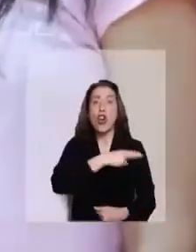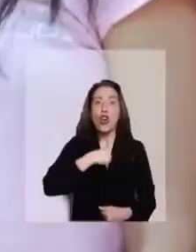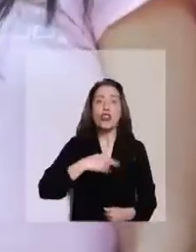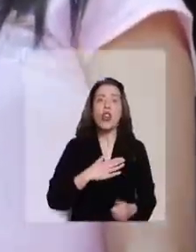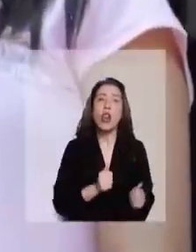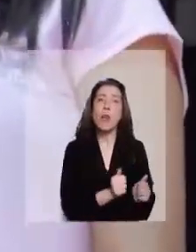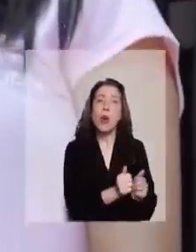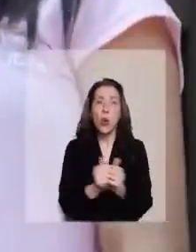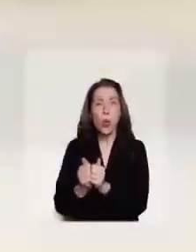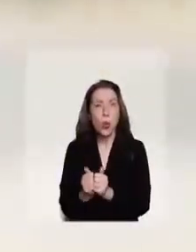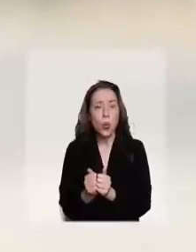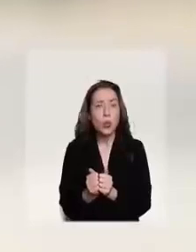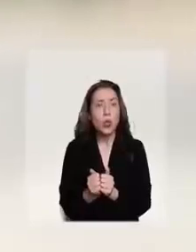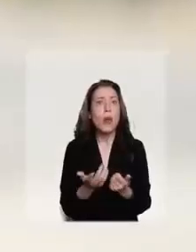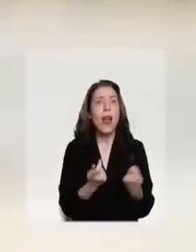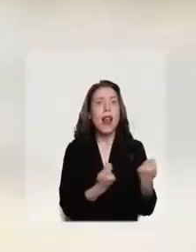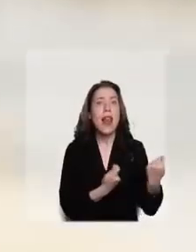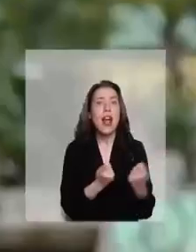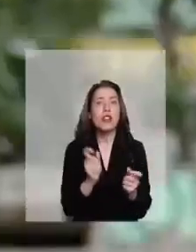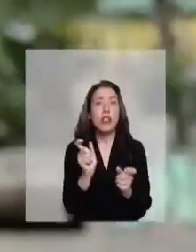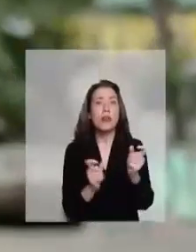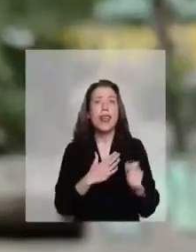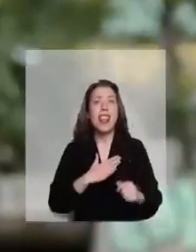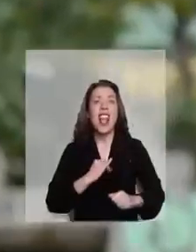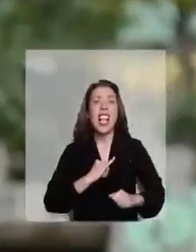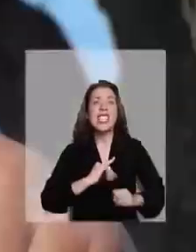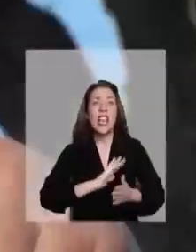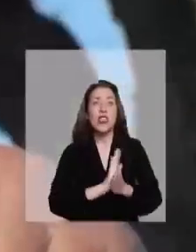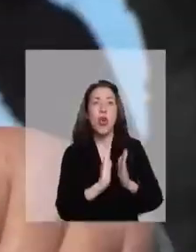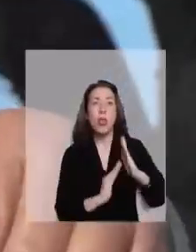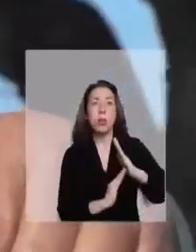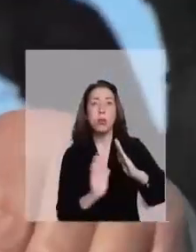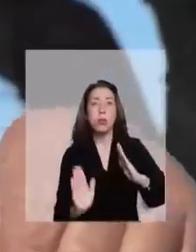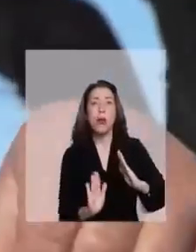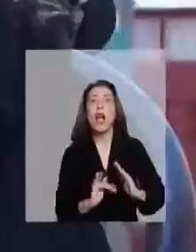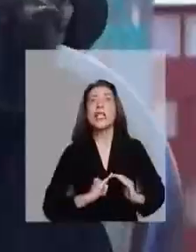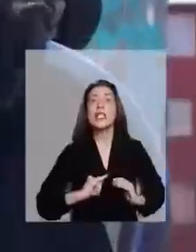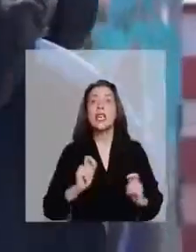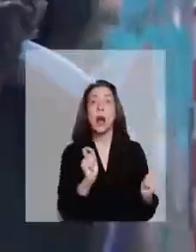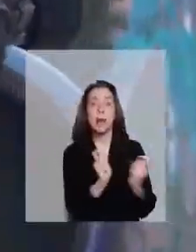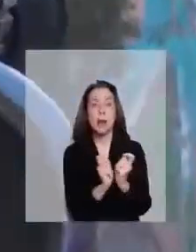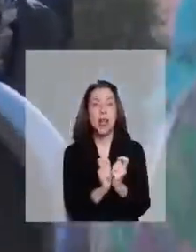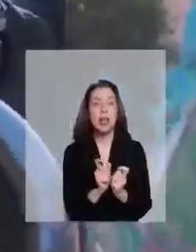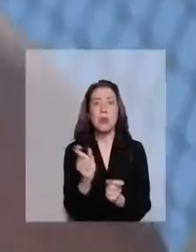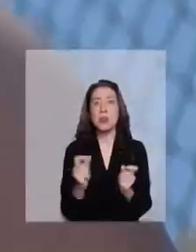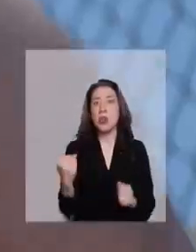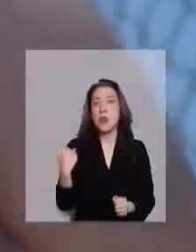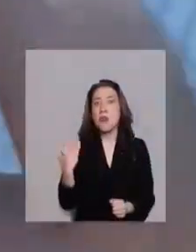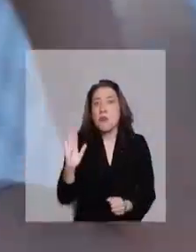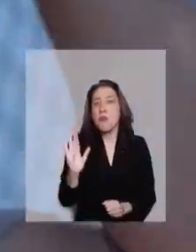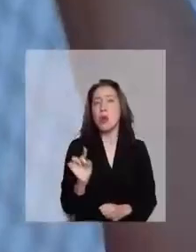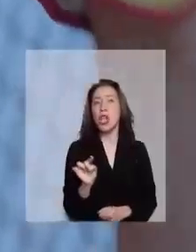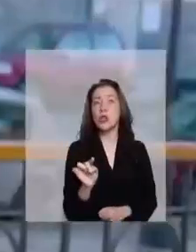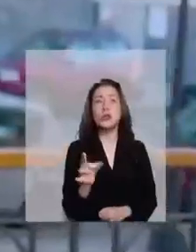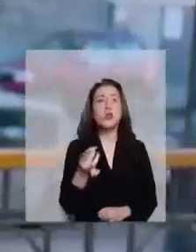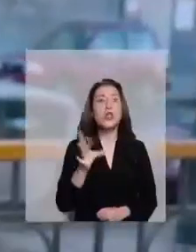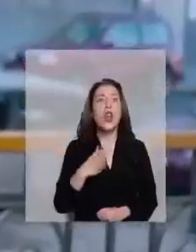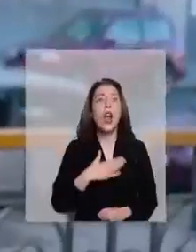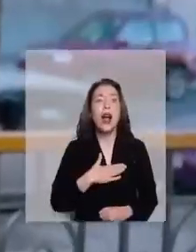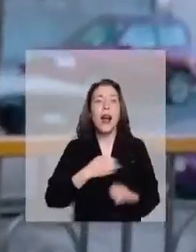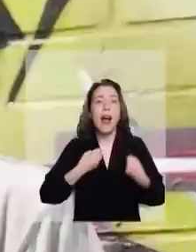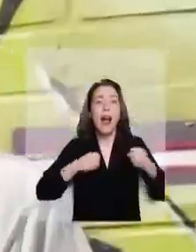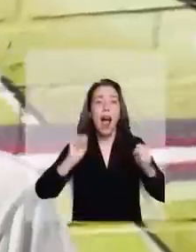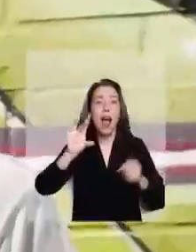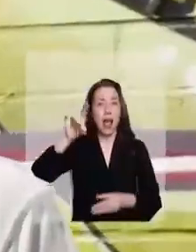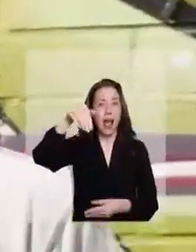nosotros queremos estar juntos. Porque el negocio de los que quieren que nada cambie es que sigamos peleando. No les importas tú, solo